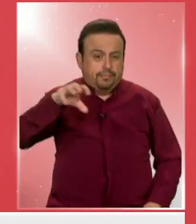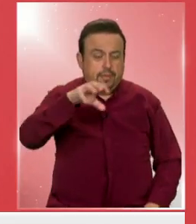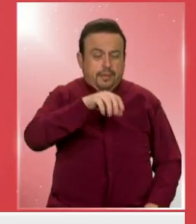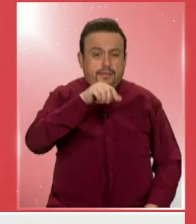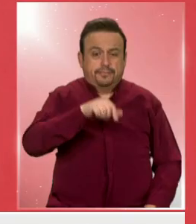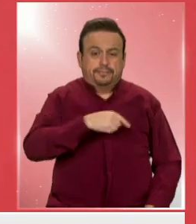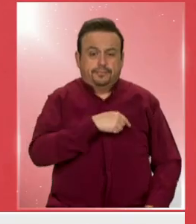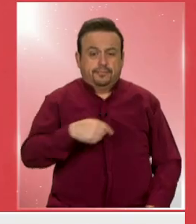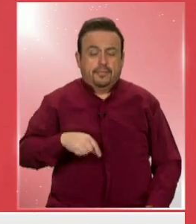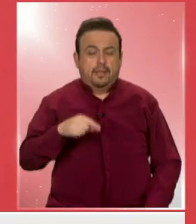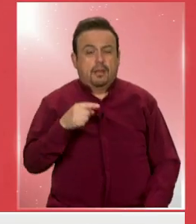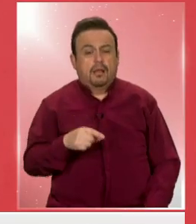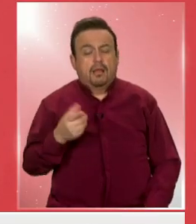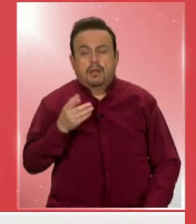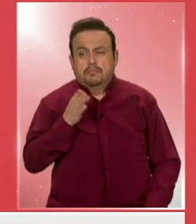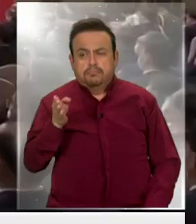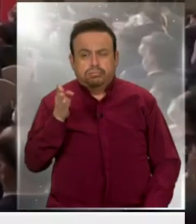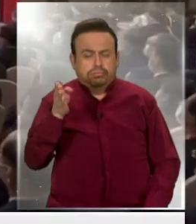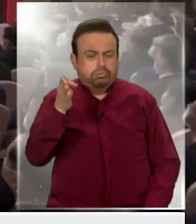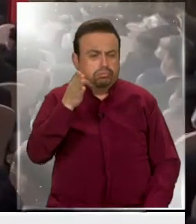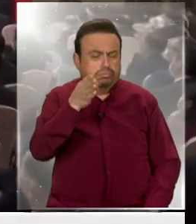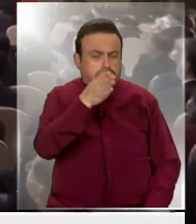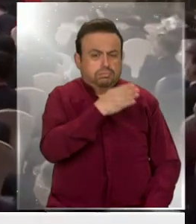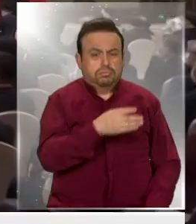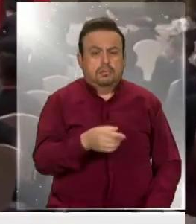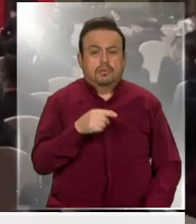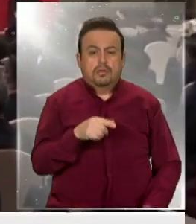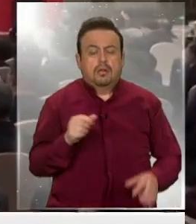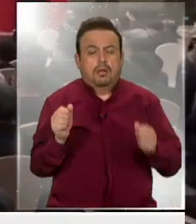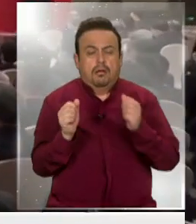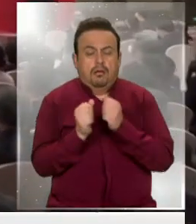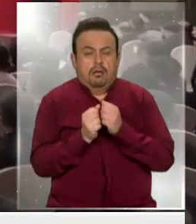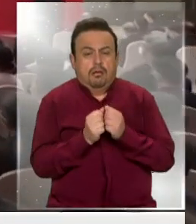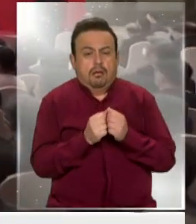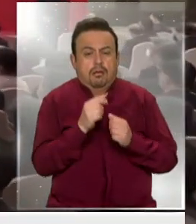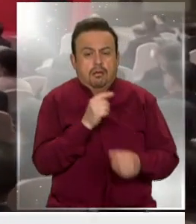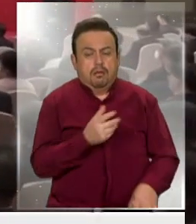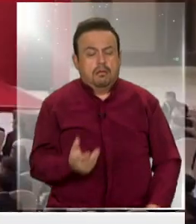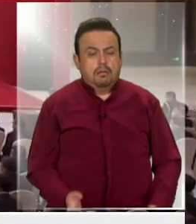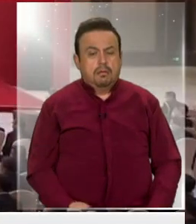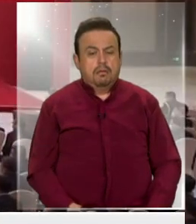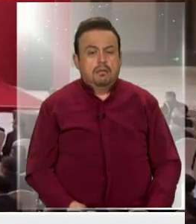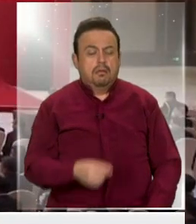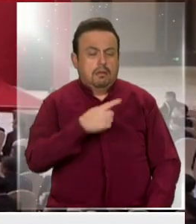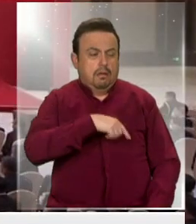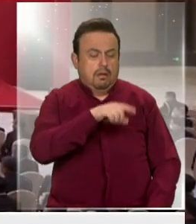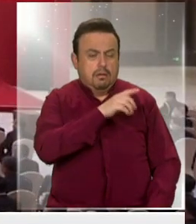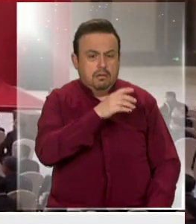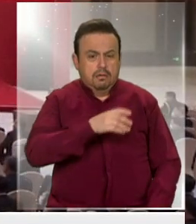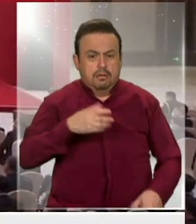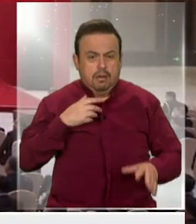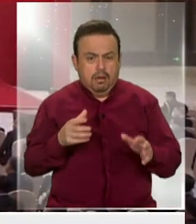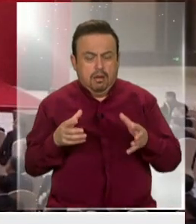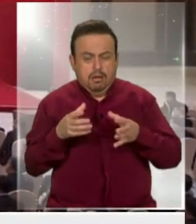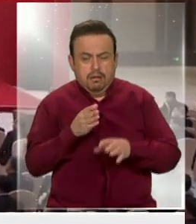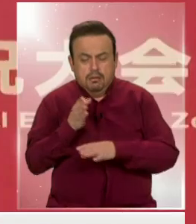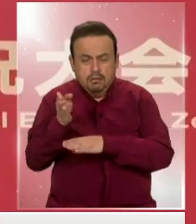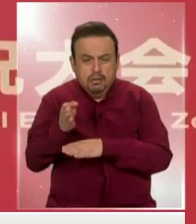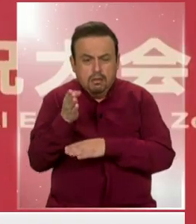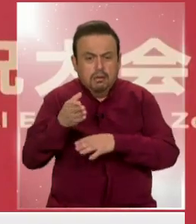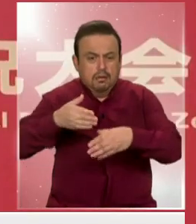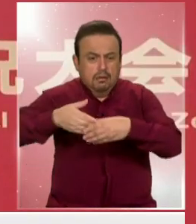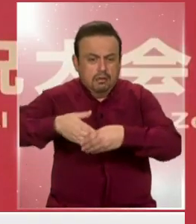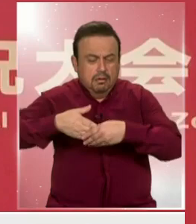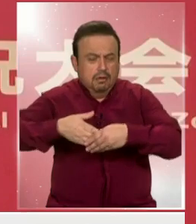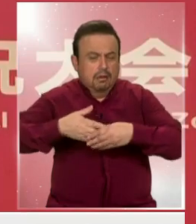ese país se pasea junto a las personas y a quienes están visitando saludando